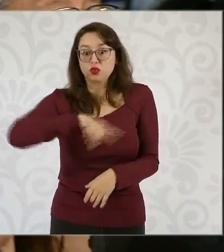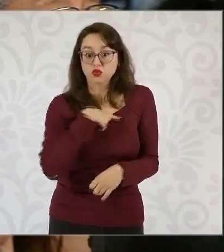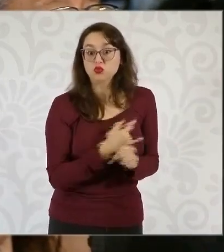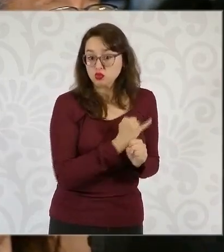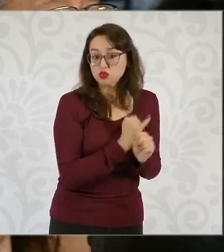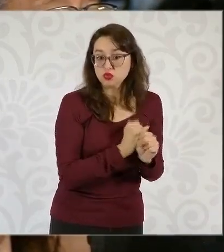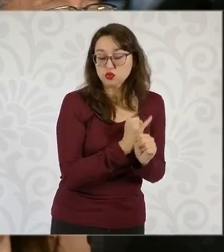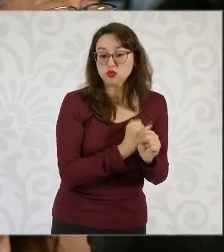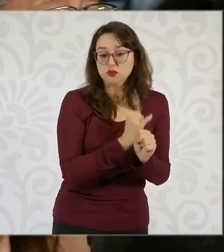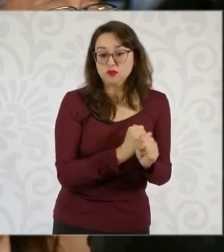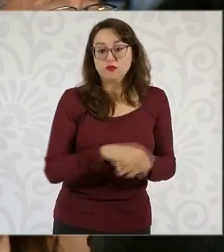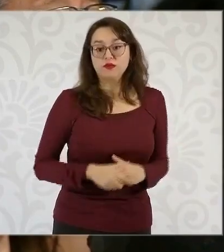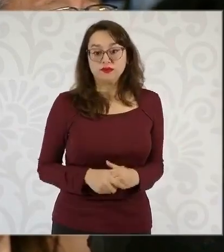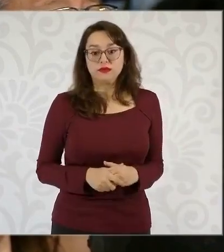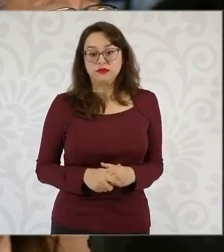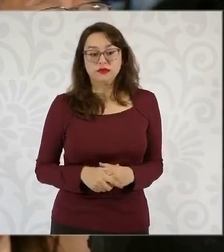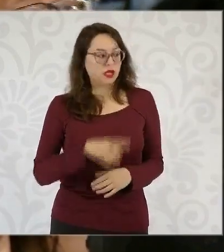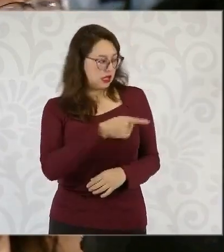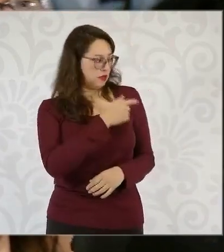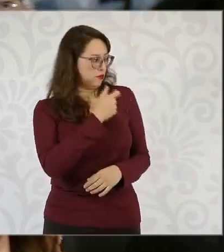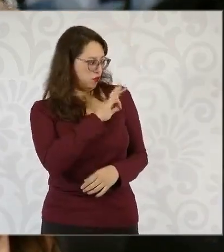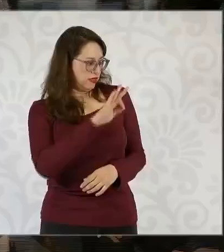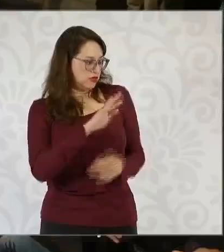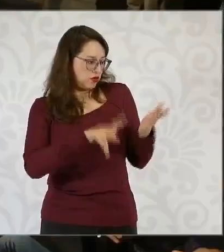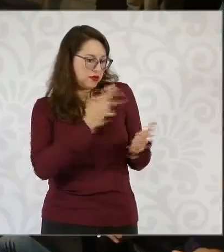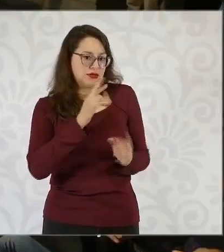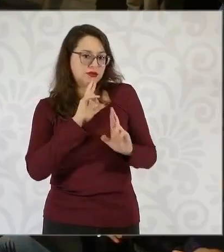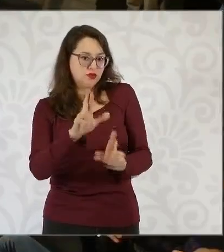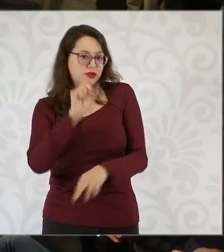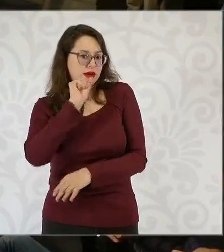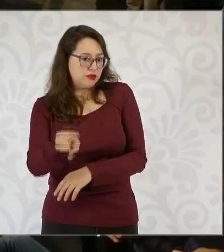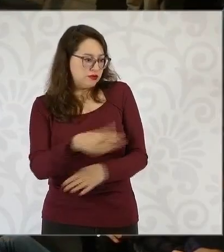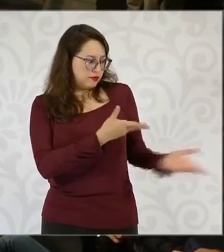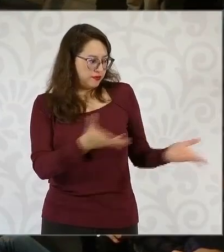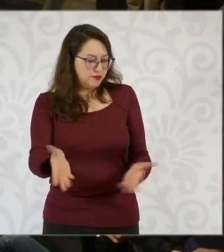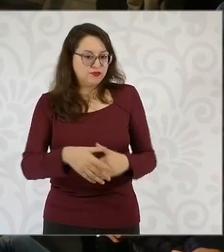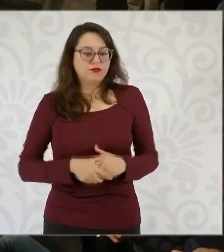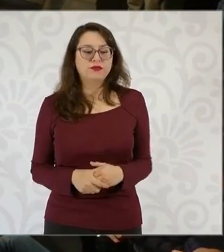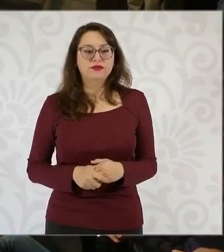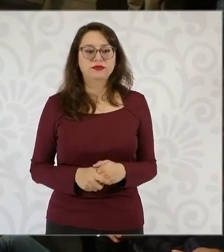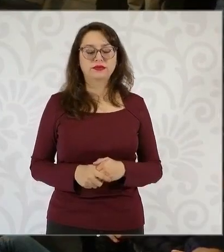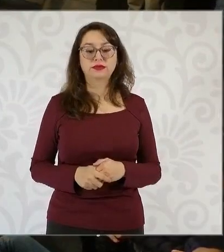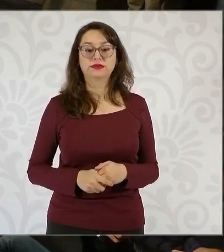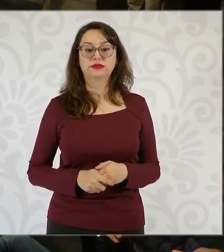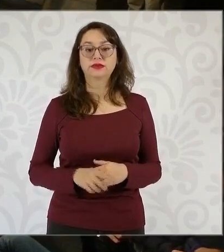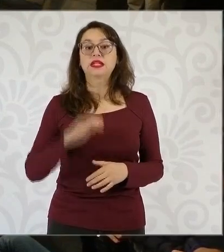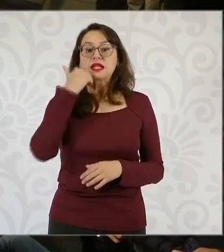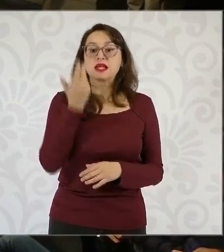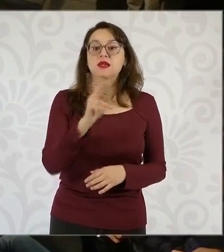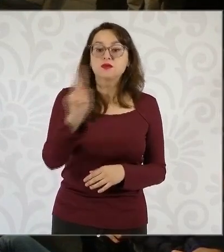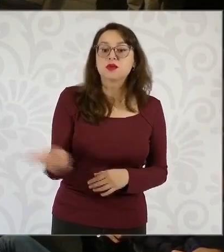investigaciones que hicieron los compañeros periodistas. De hecho, fiscal, yo quisiera